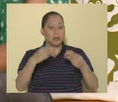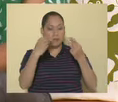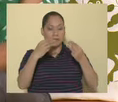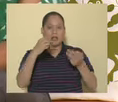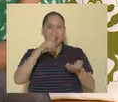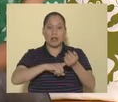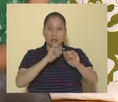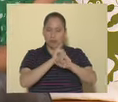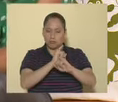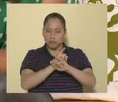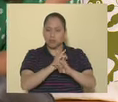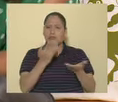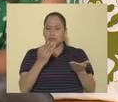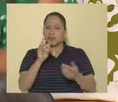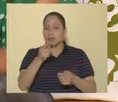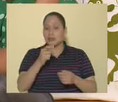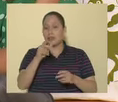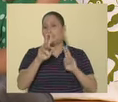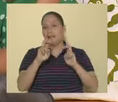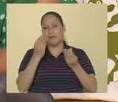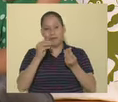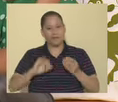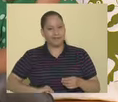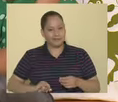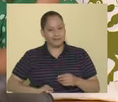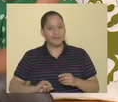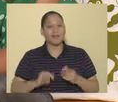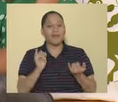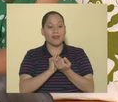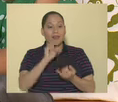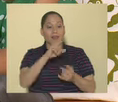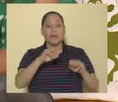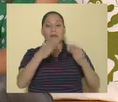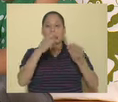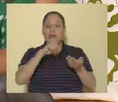portátil en México. Exactamente, que es un tema muy interesante. Y el mercado